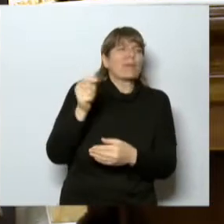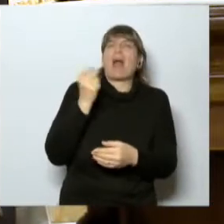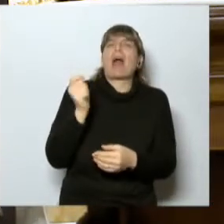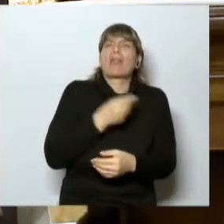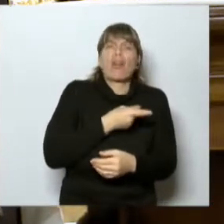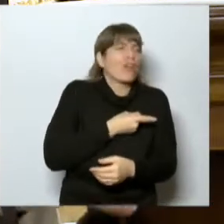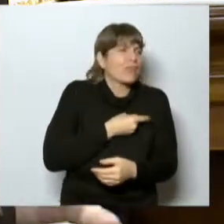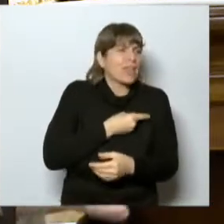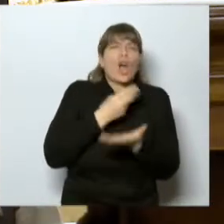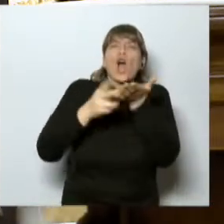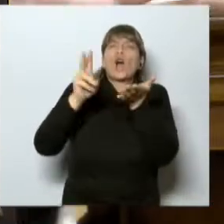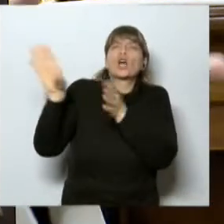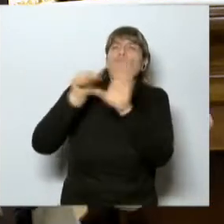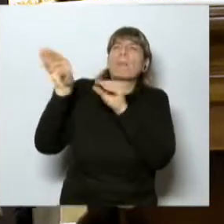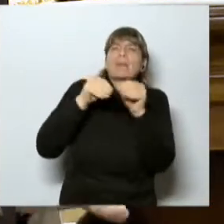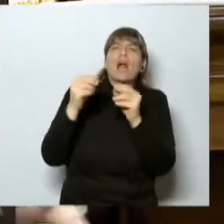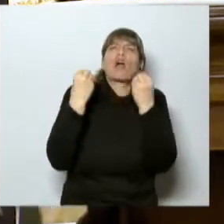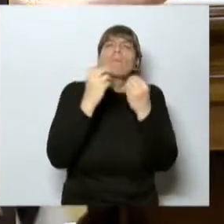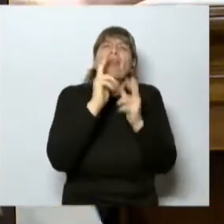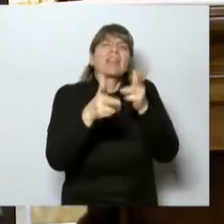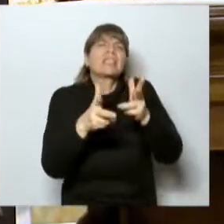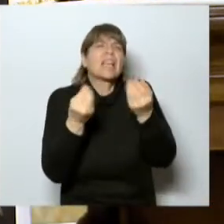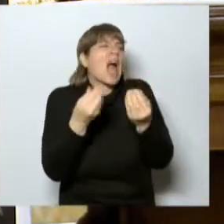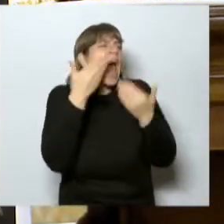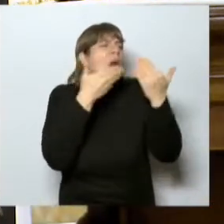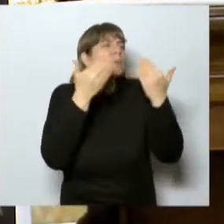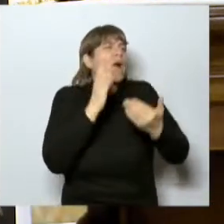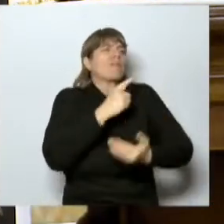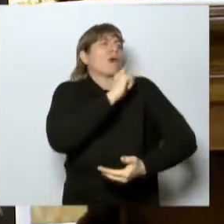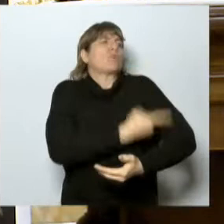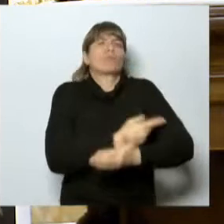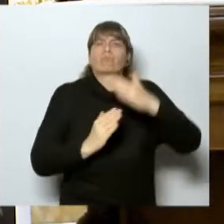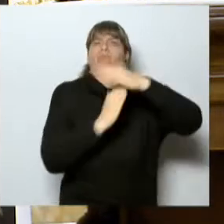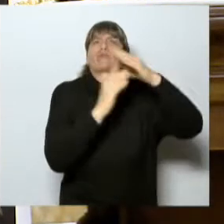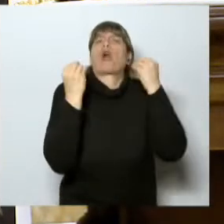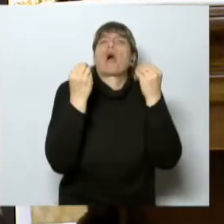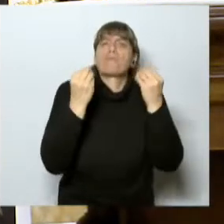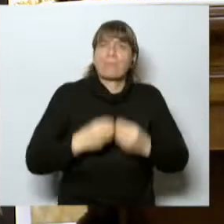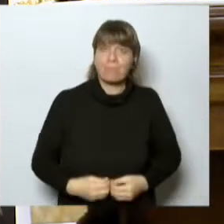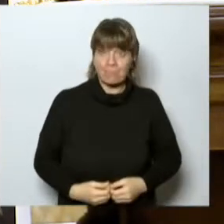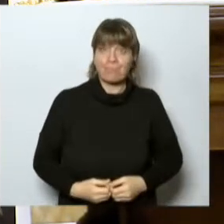¿Cómo repite todo esto? ¿Cómo lo dice? ¿Por qué habla con esa autoridad?